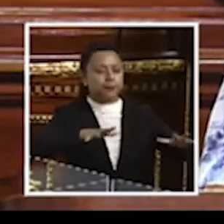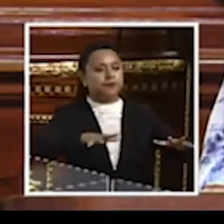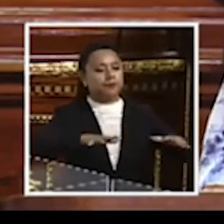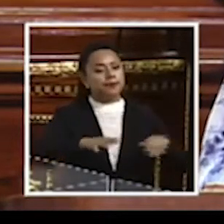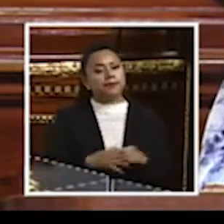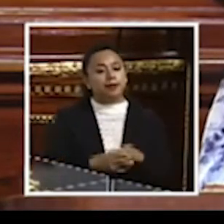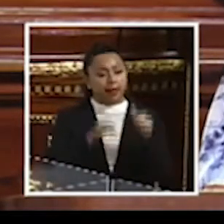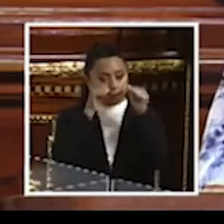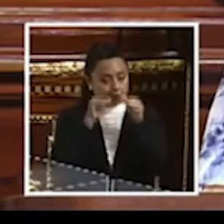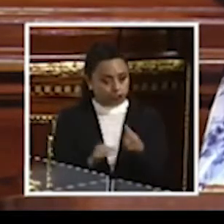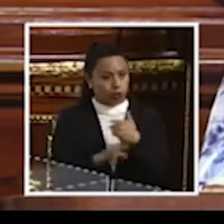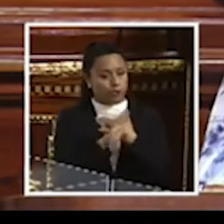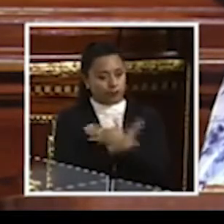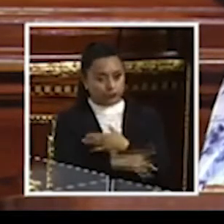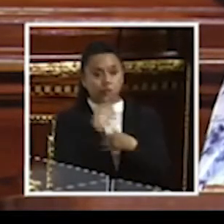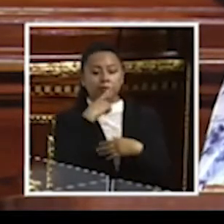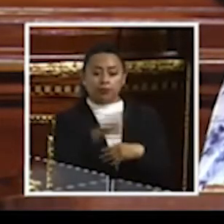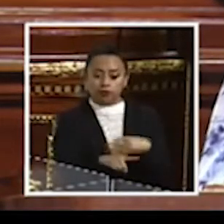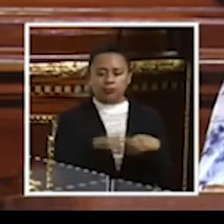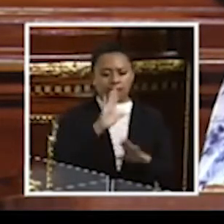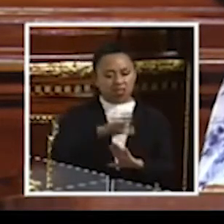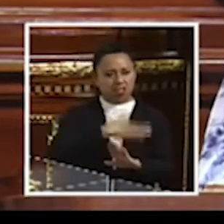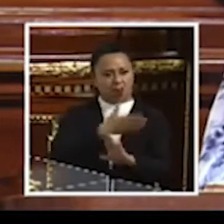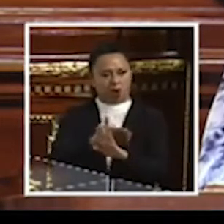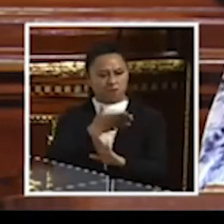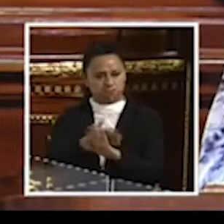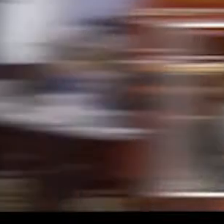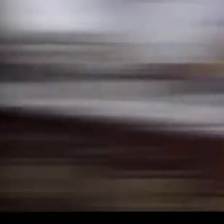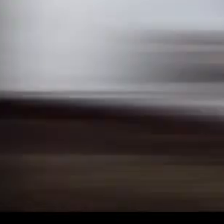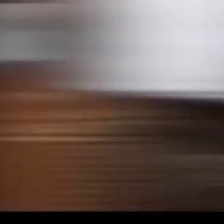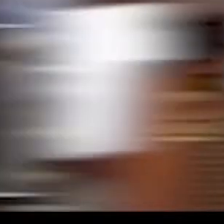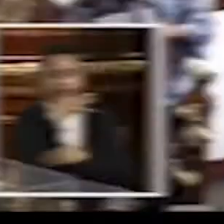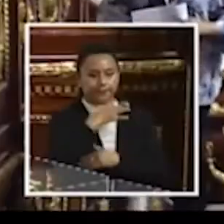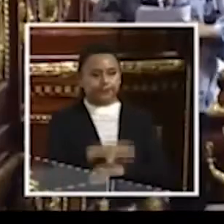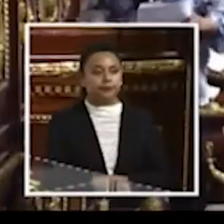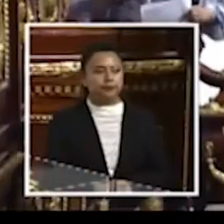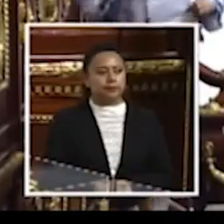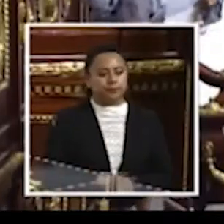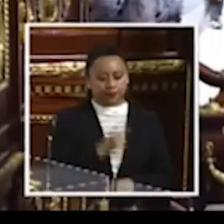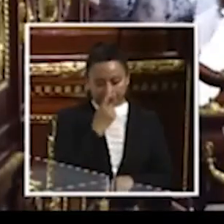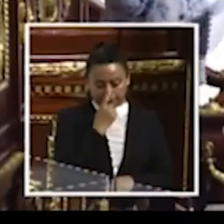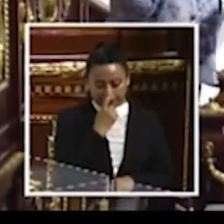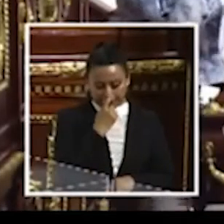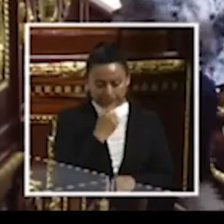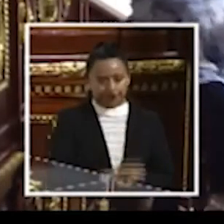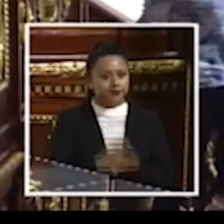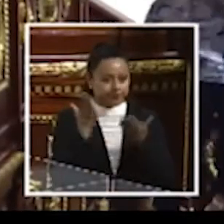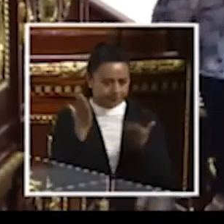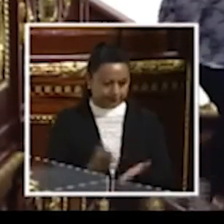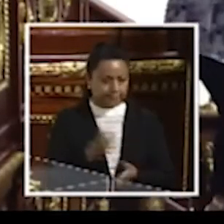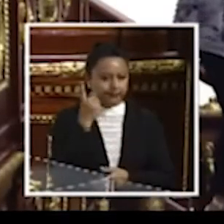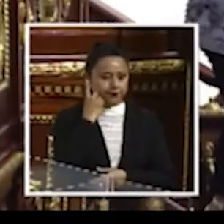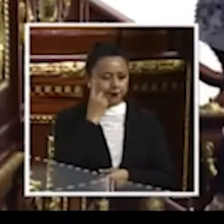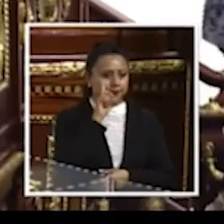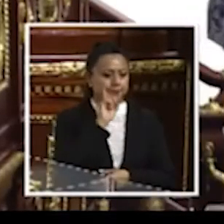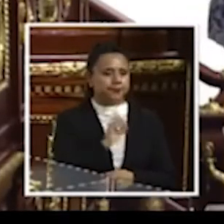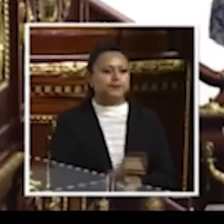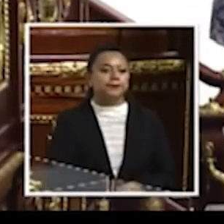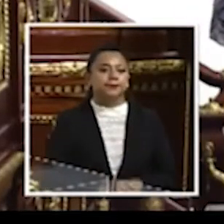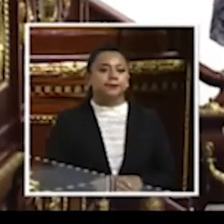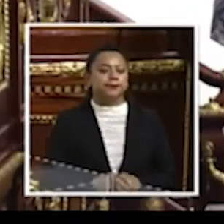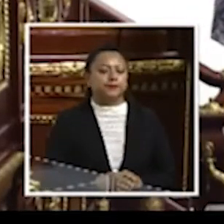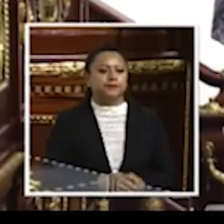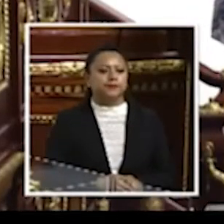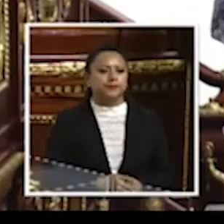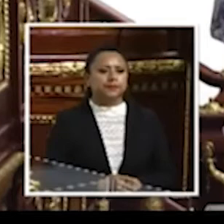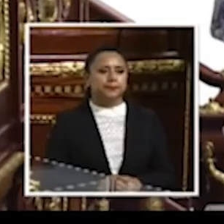prevención y denuncia del maltrato y crueldad animal. La legisladora resaltó la relación directa entre la violencia